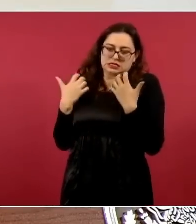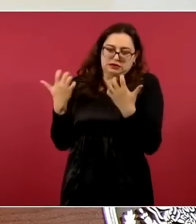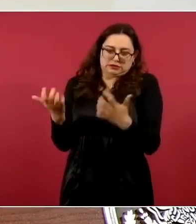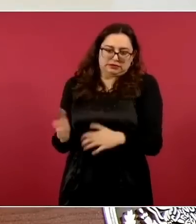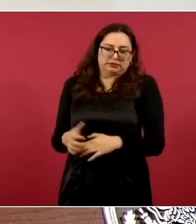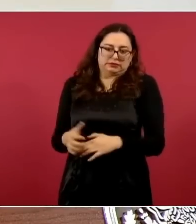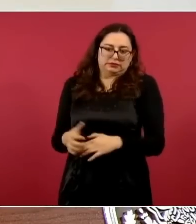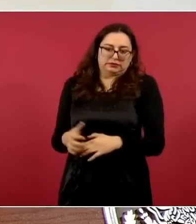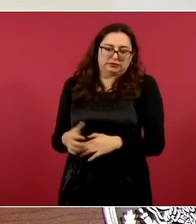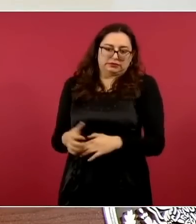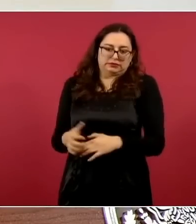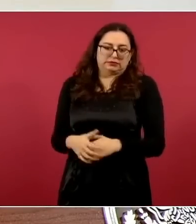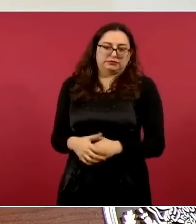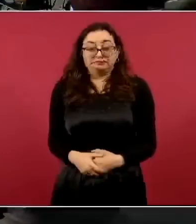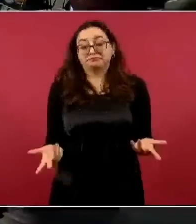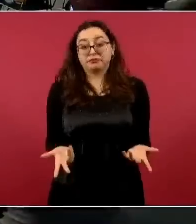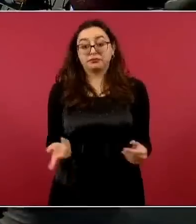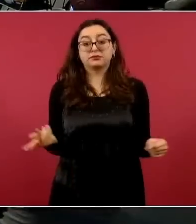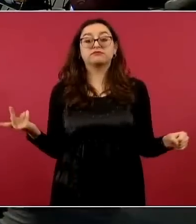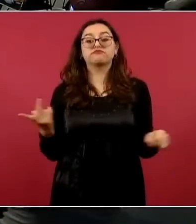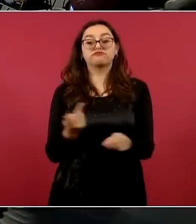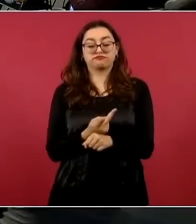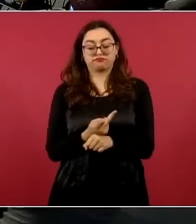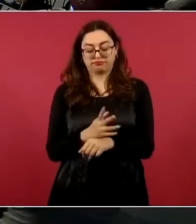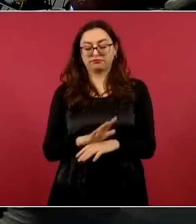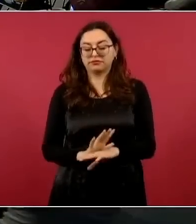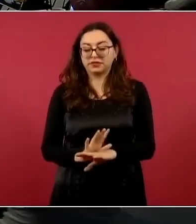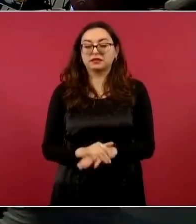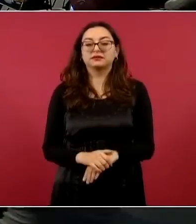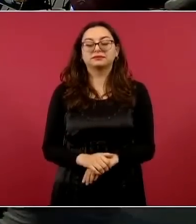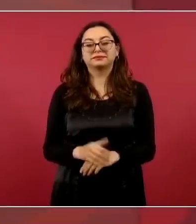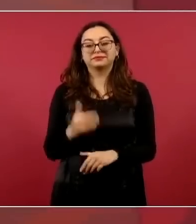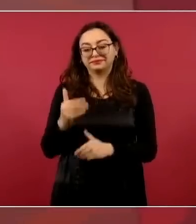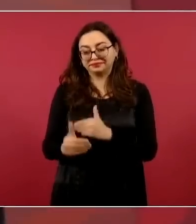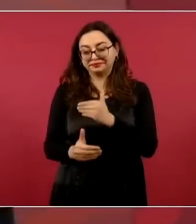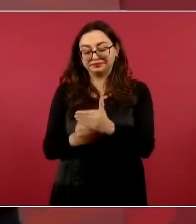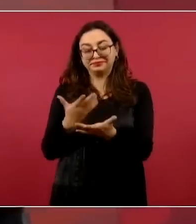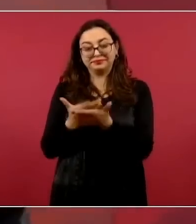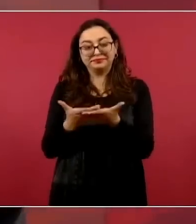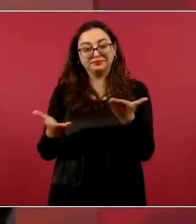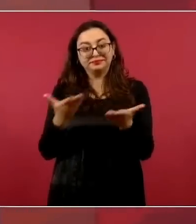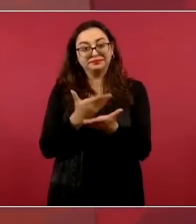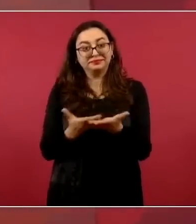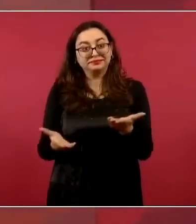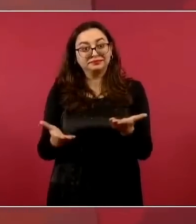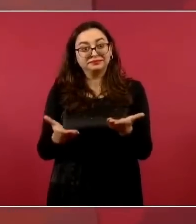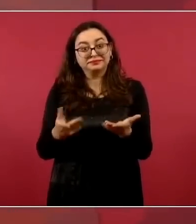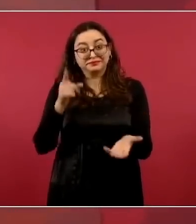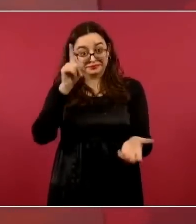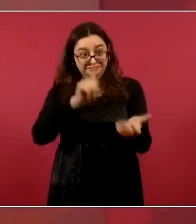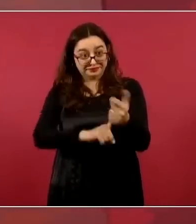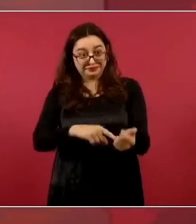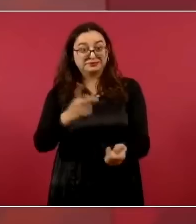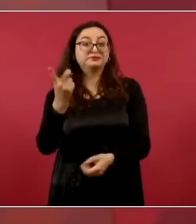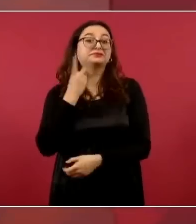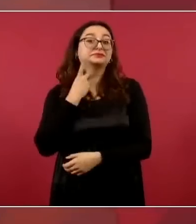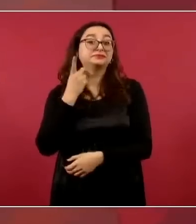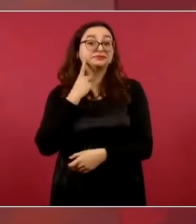Resulta que hay un escándalo de corrupción en ese parlamento con esos